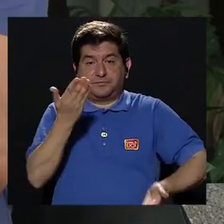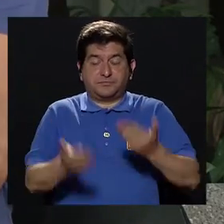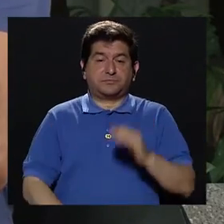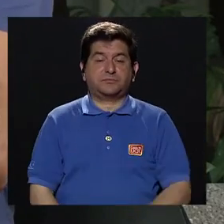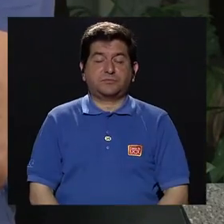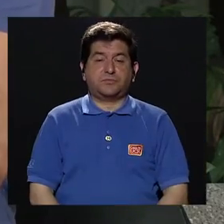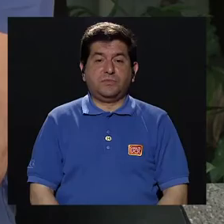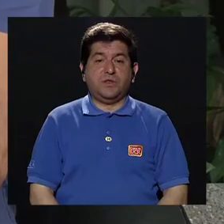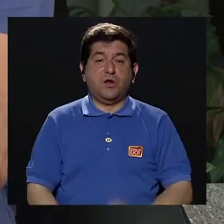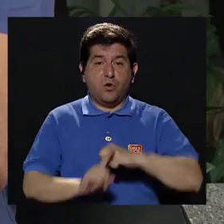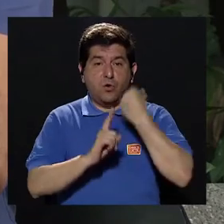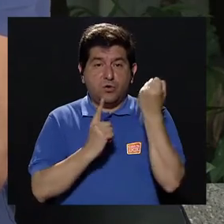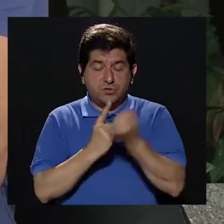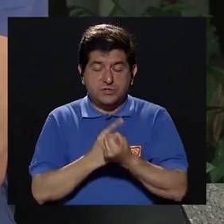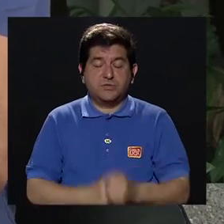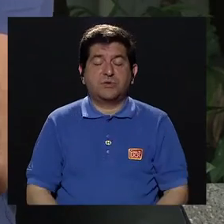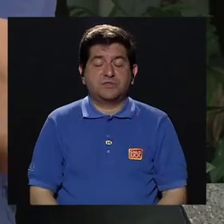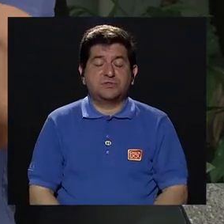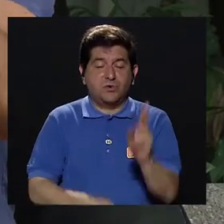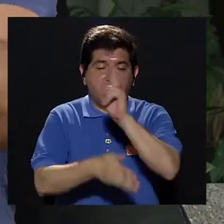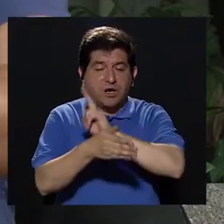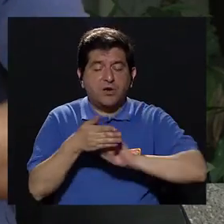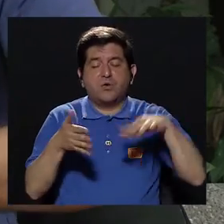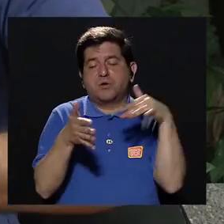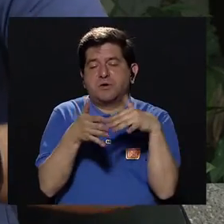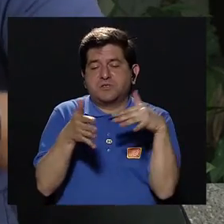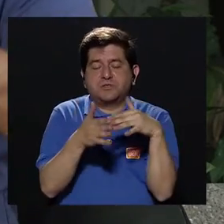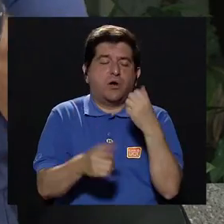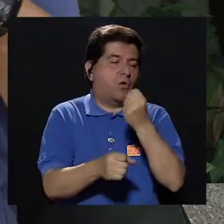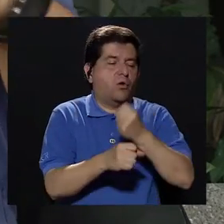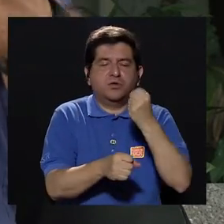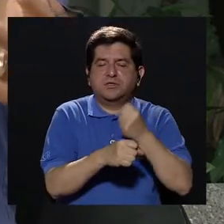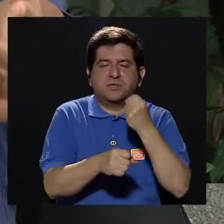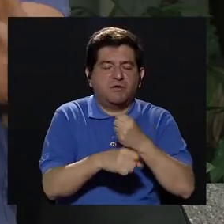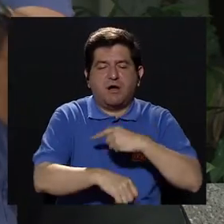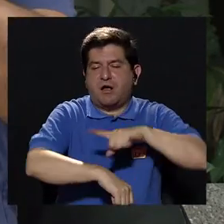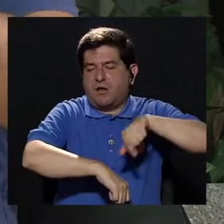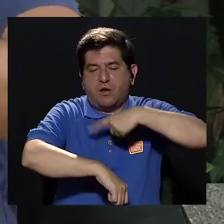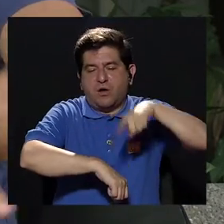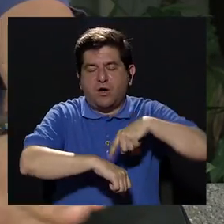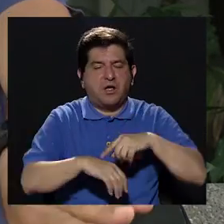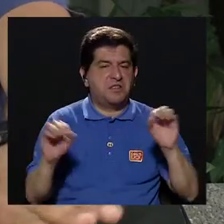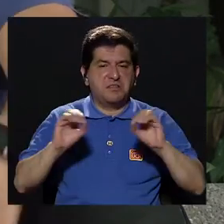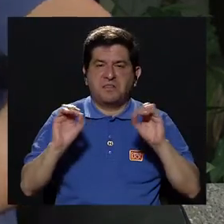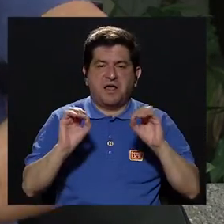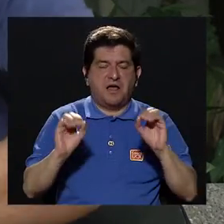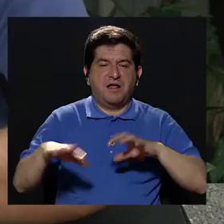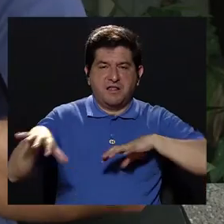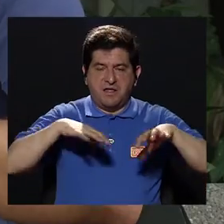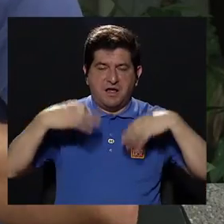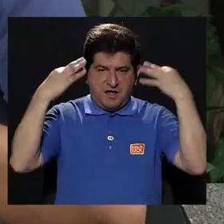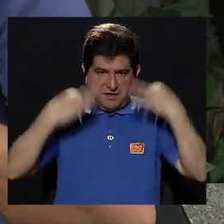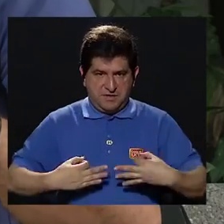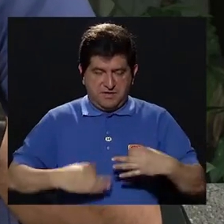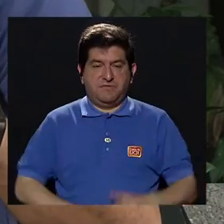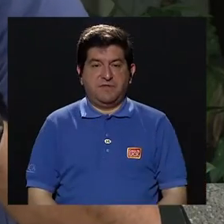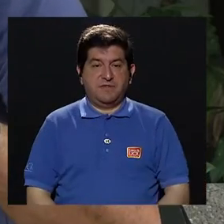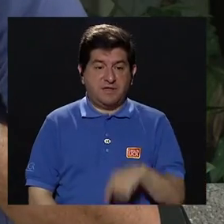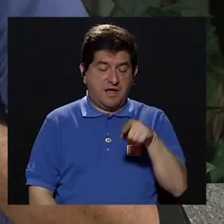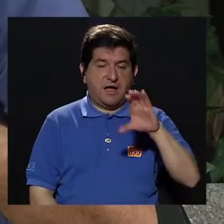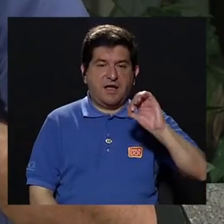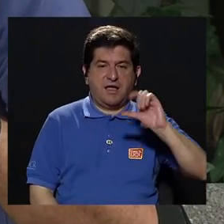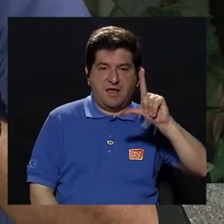que tiene o con el sobrepeso que obtuvo en la universidad por estar estudiando, por estar trabajando de más y no hacer el ejercicio, las calorías